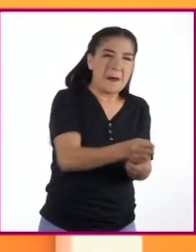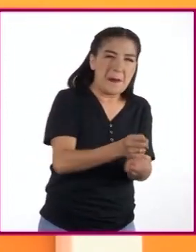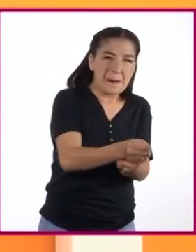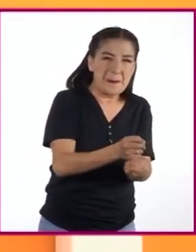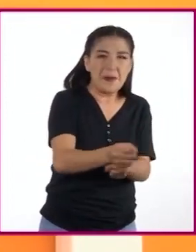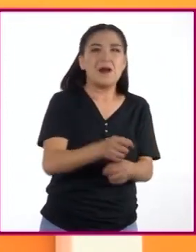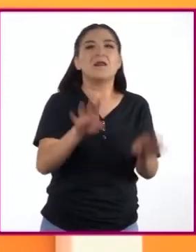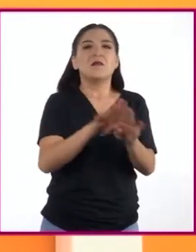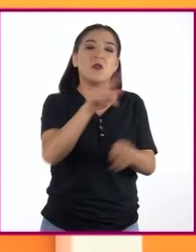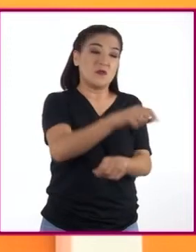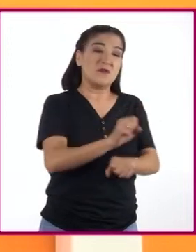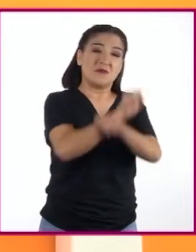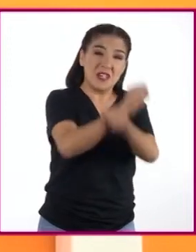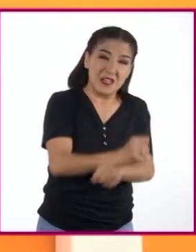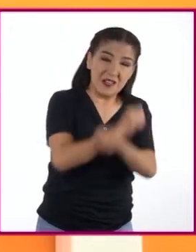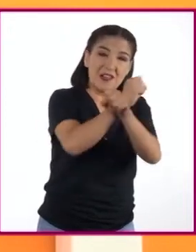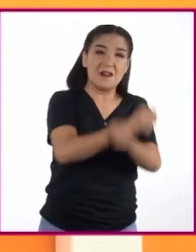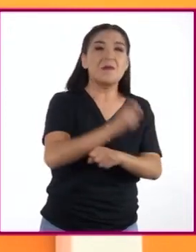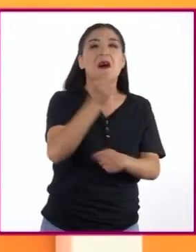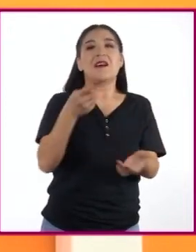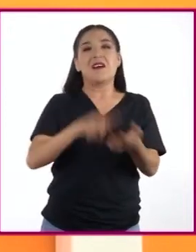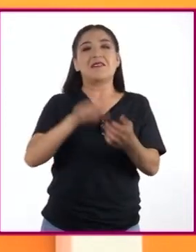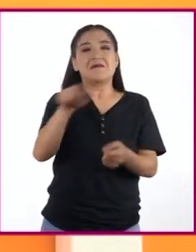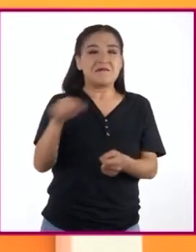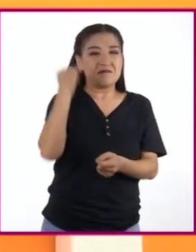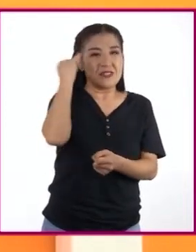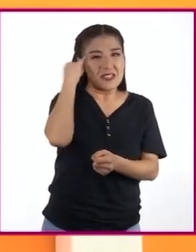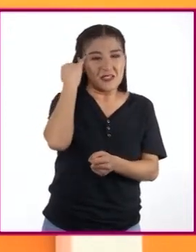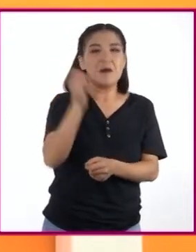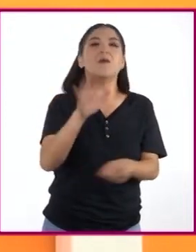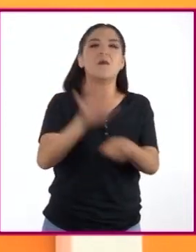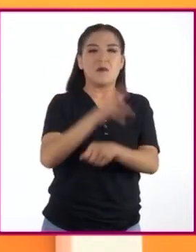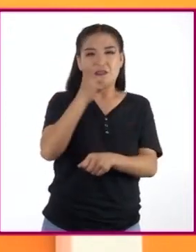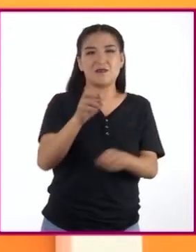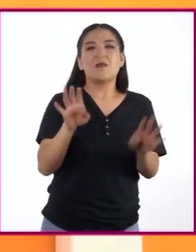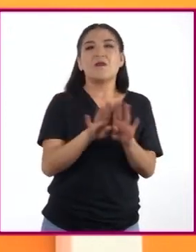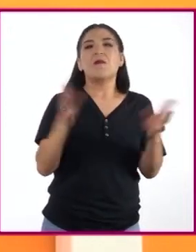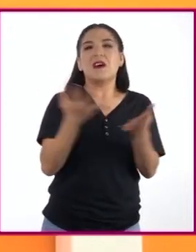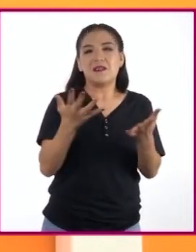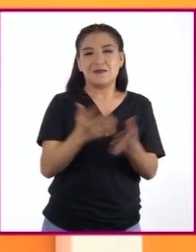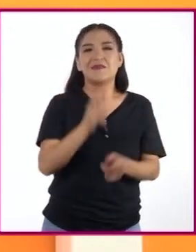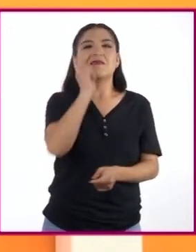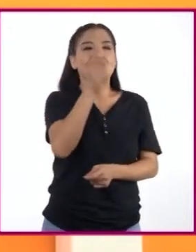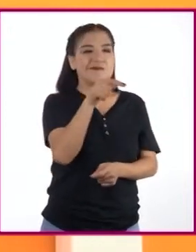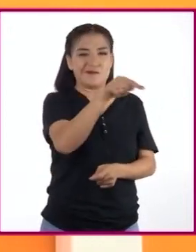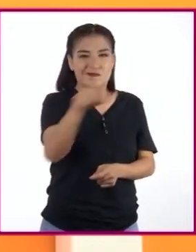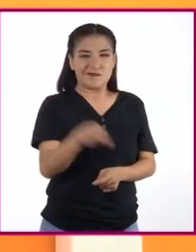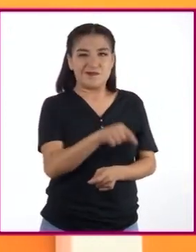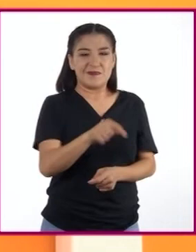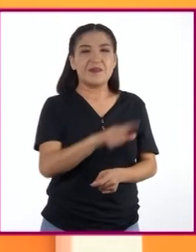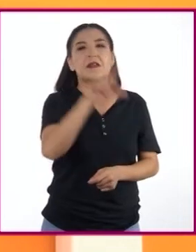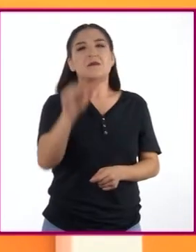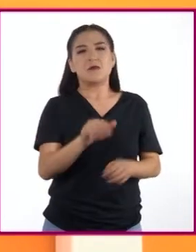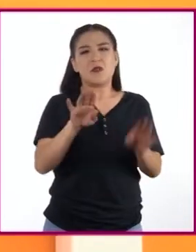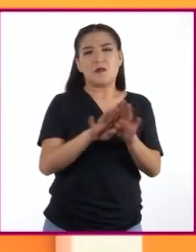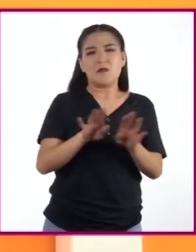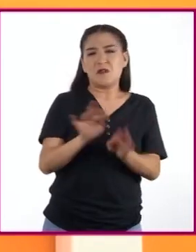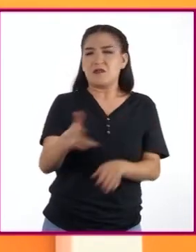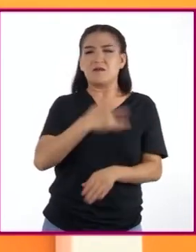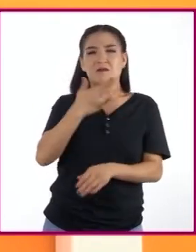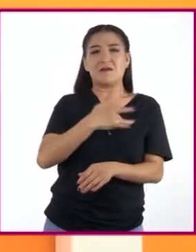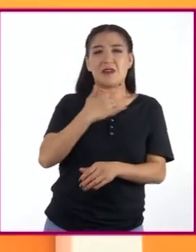prohibición de esclavizar indígenas, fueron causas que propiciaron y justificaron la demanda de